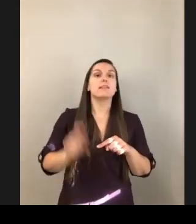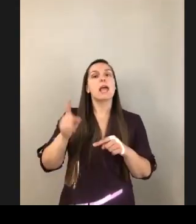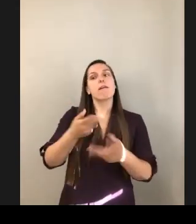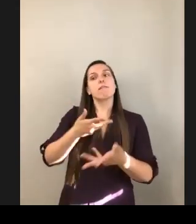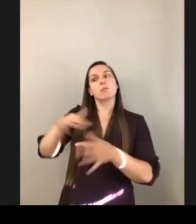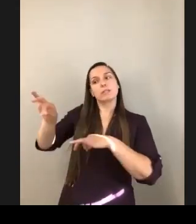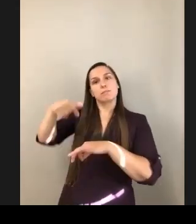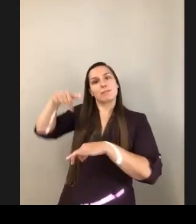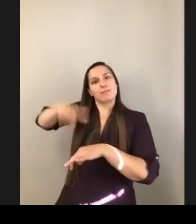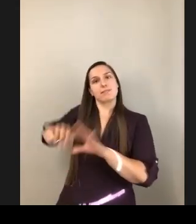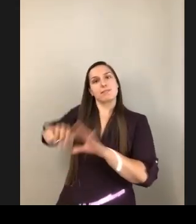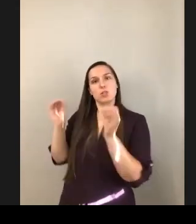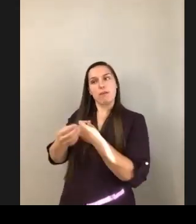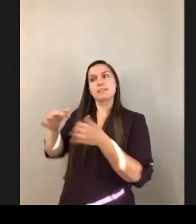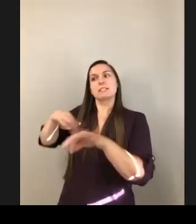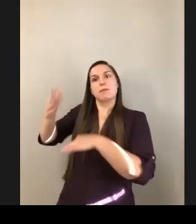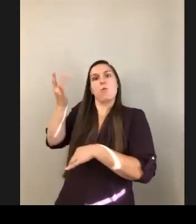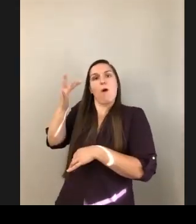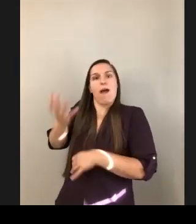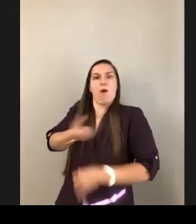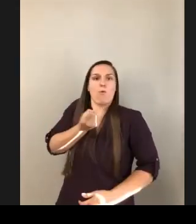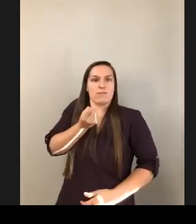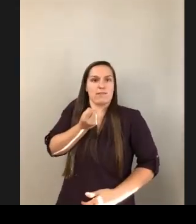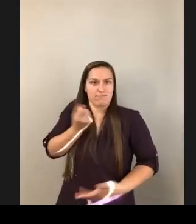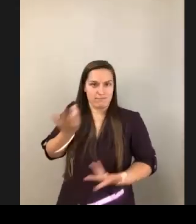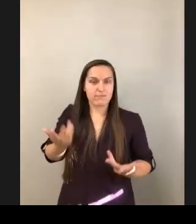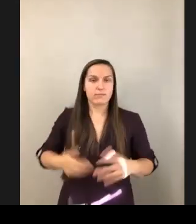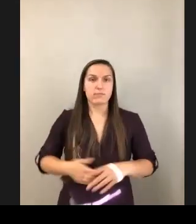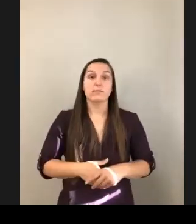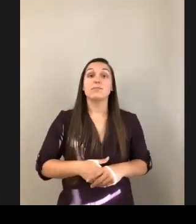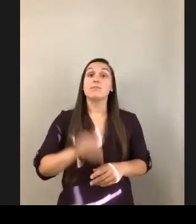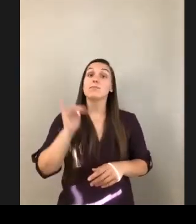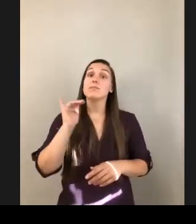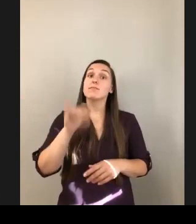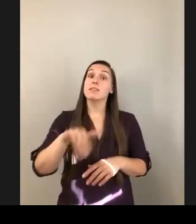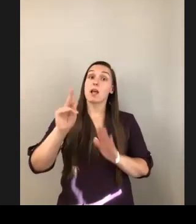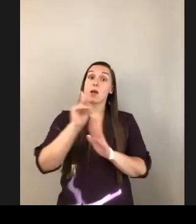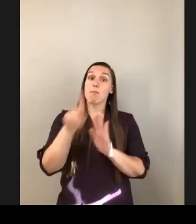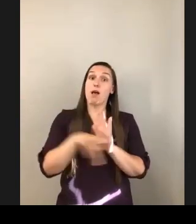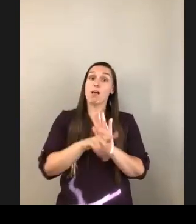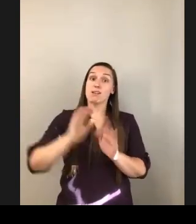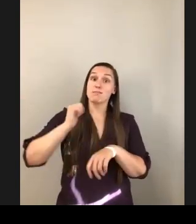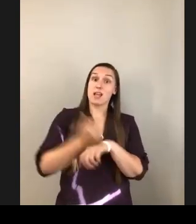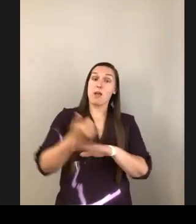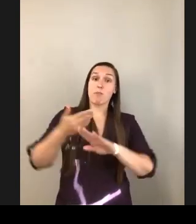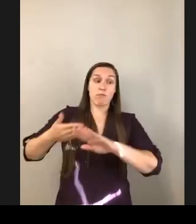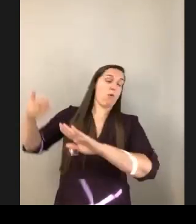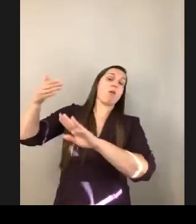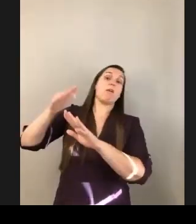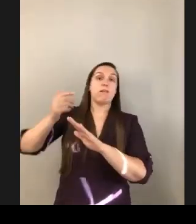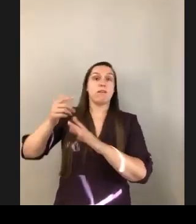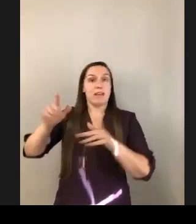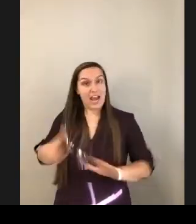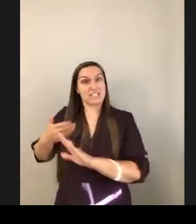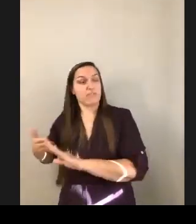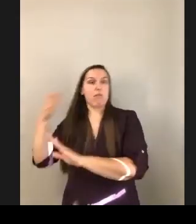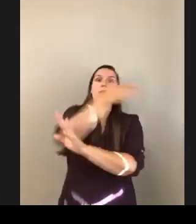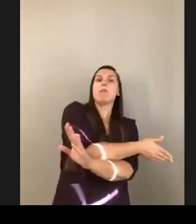explicar a mi oficina por qué no lo pueden revelar en ese momento. Y fue